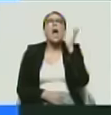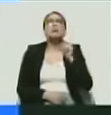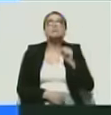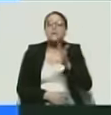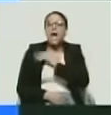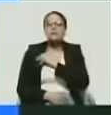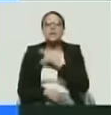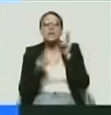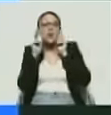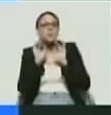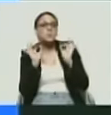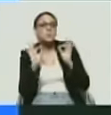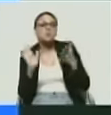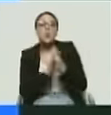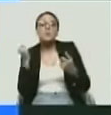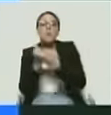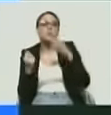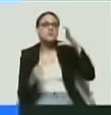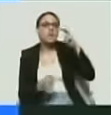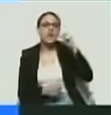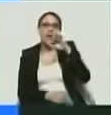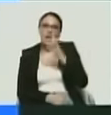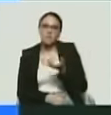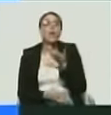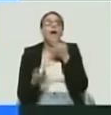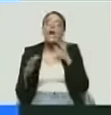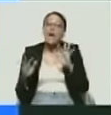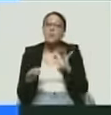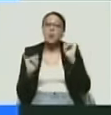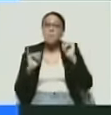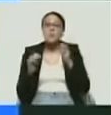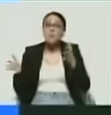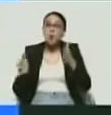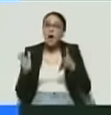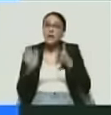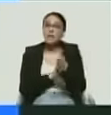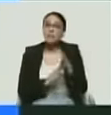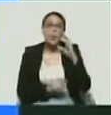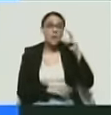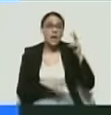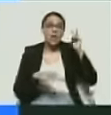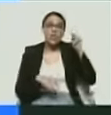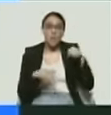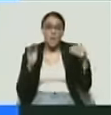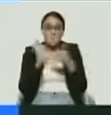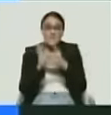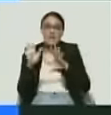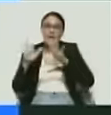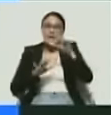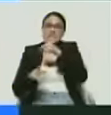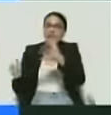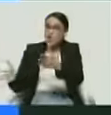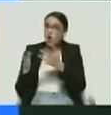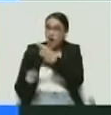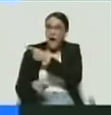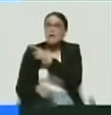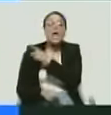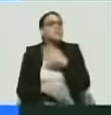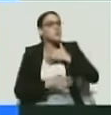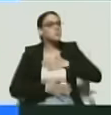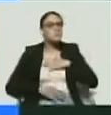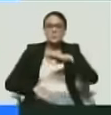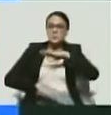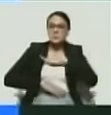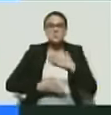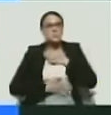ejemplo, no cantaron fraude en las parlamentarias del año 2015, porque bueno, ganaron esas elecciones. Y en el año 2018